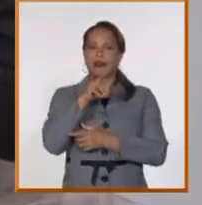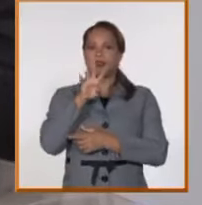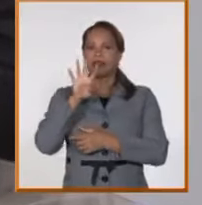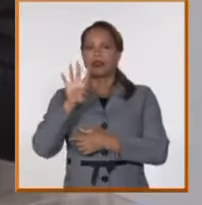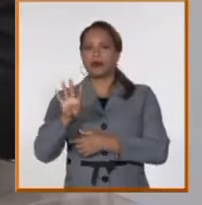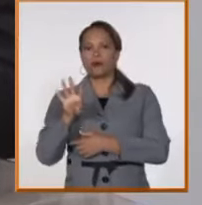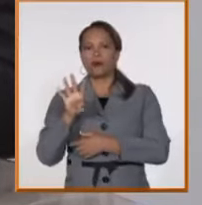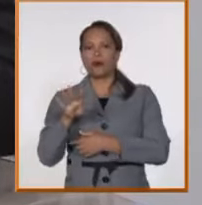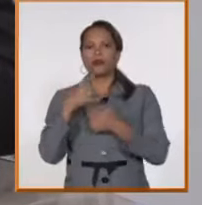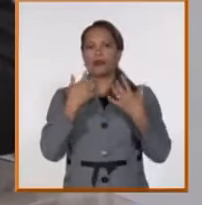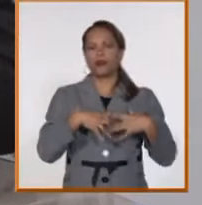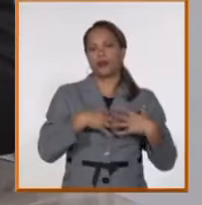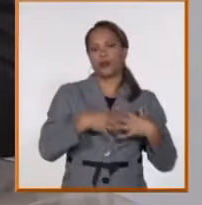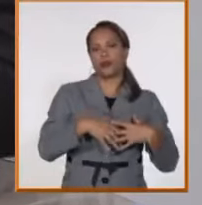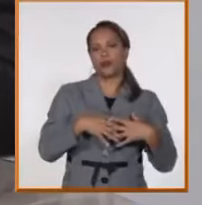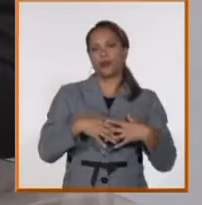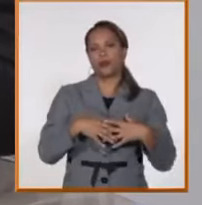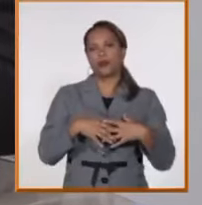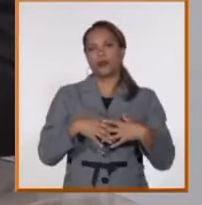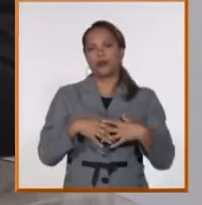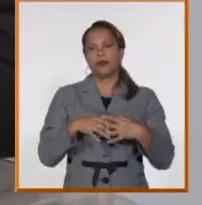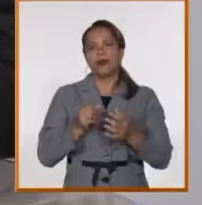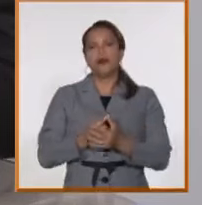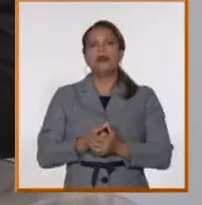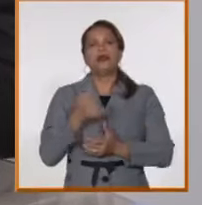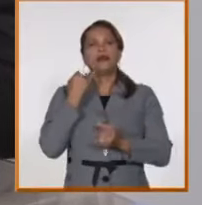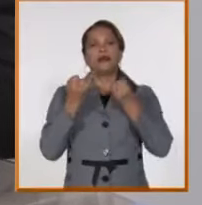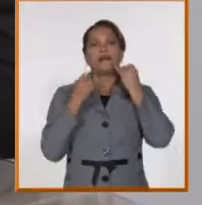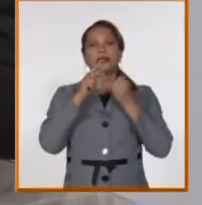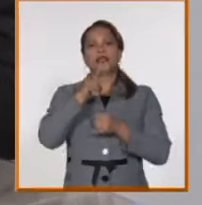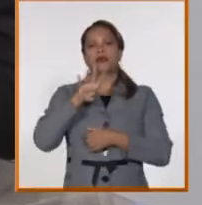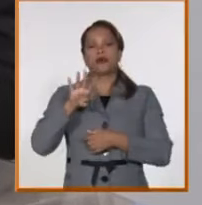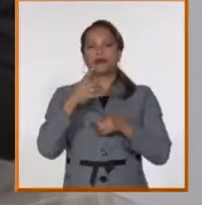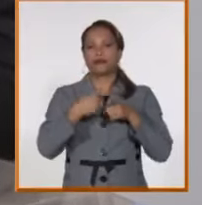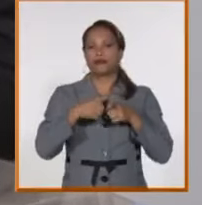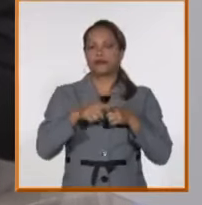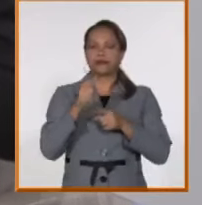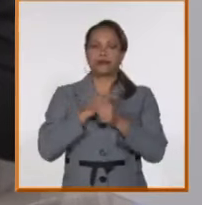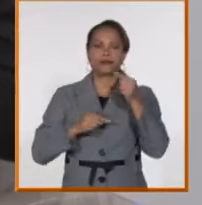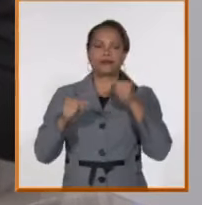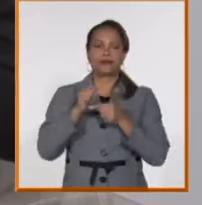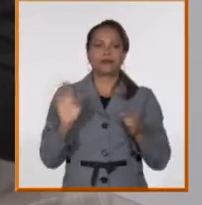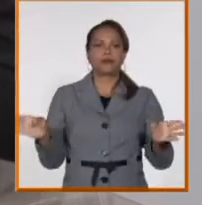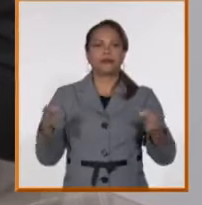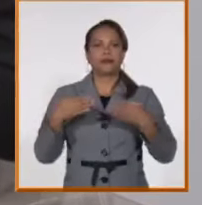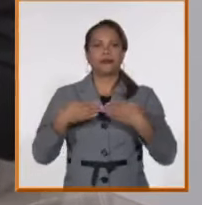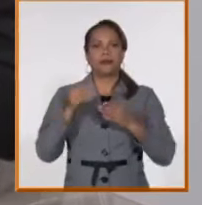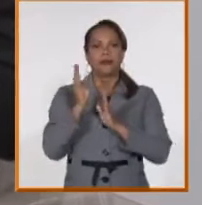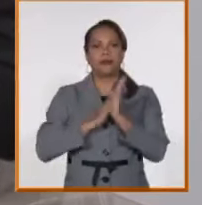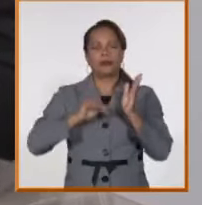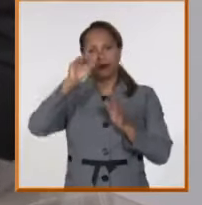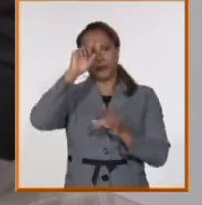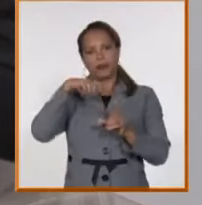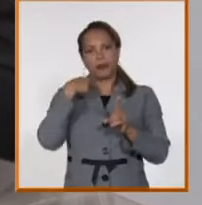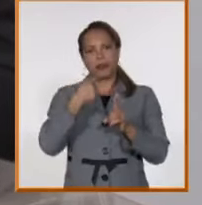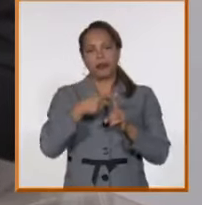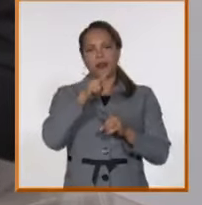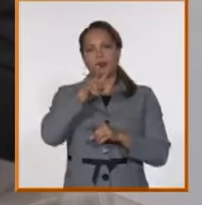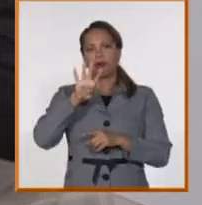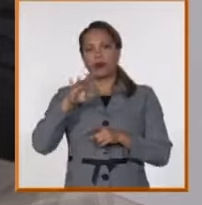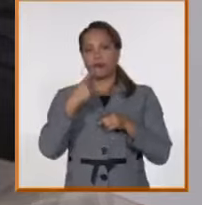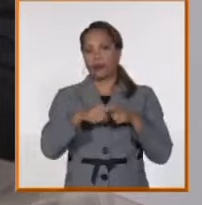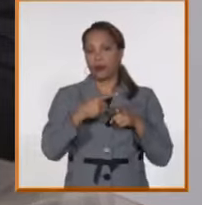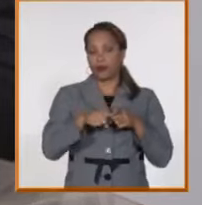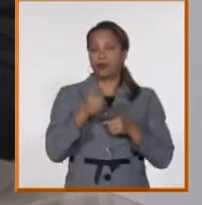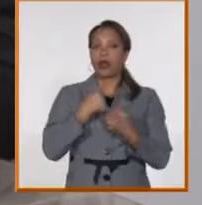son productoras y nos identificamos con 24 productos fundamentales al cierre de septi de los 24 productos a pesar